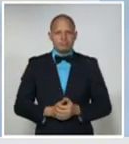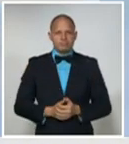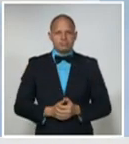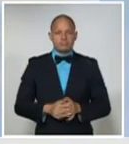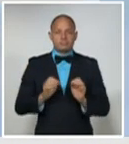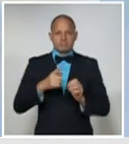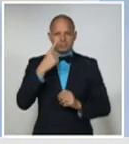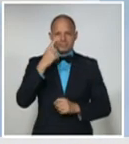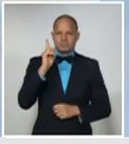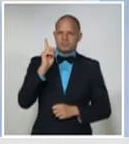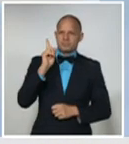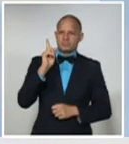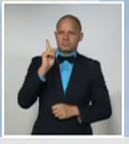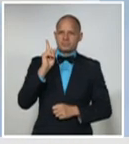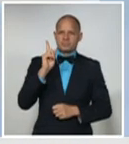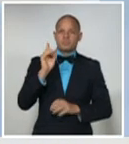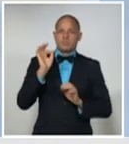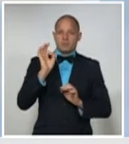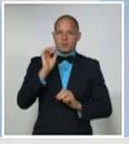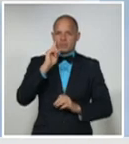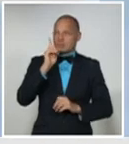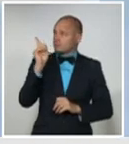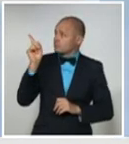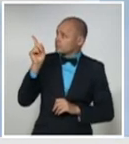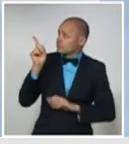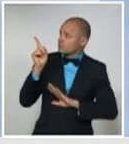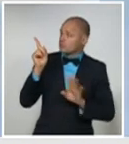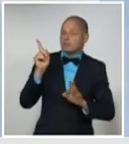21.736 ingresados, de ellos